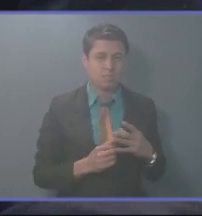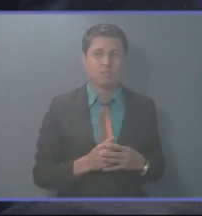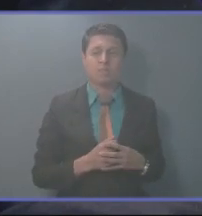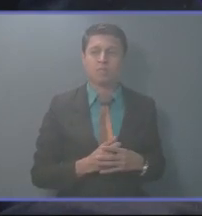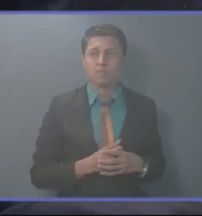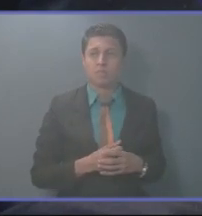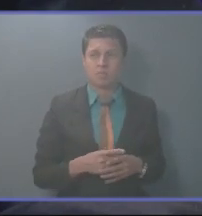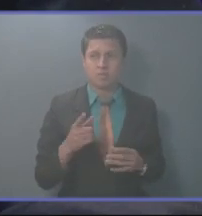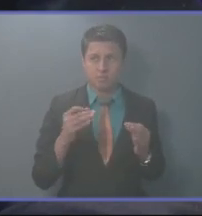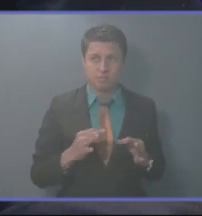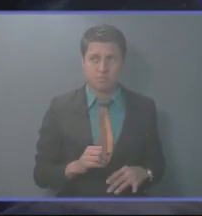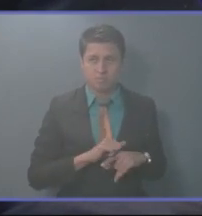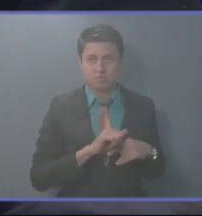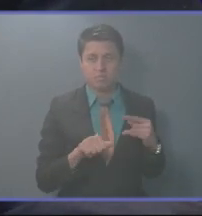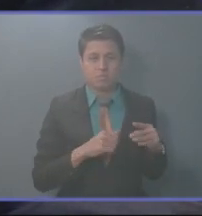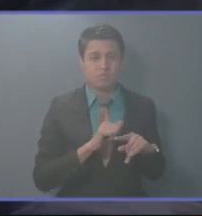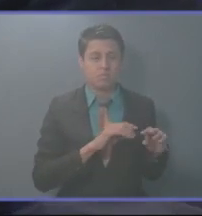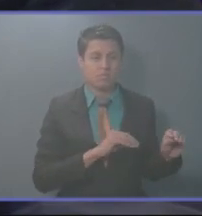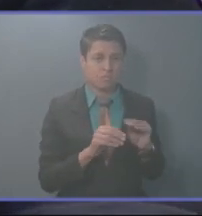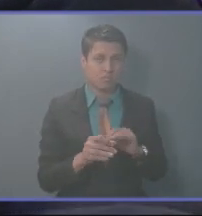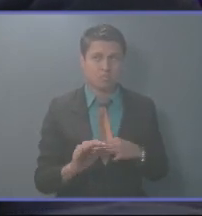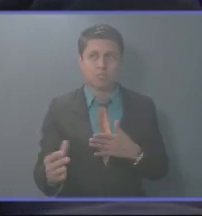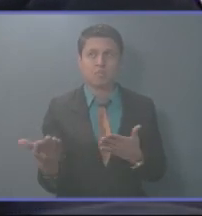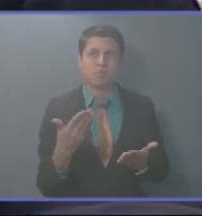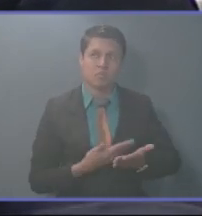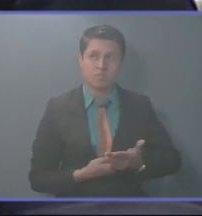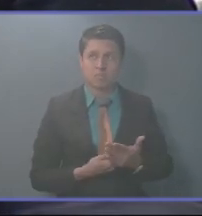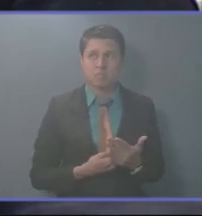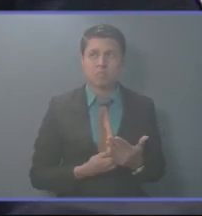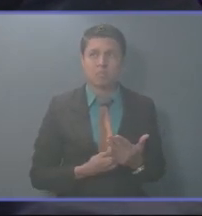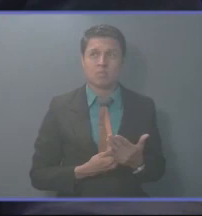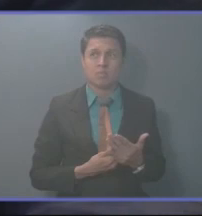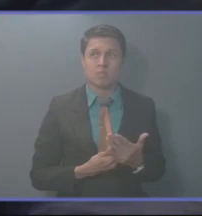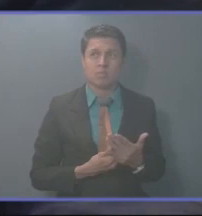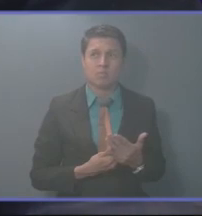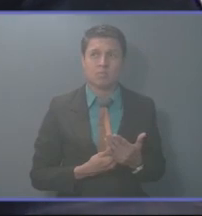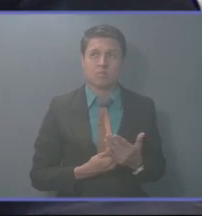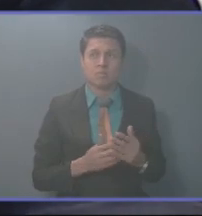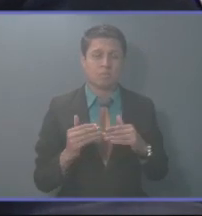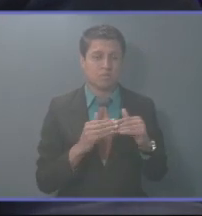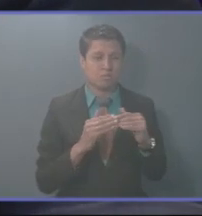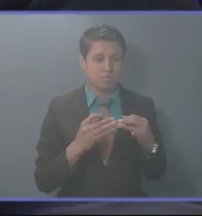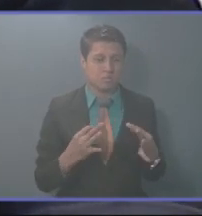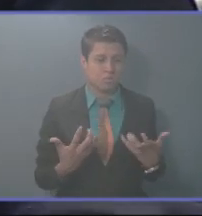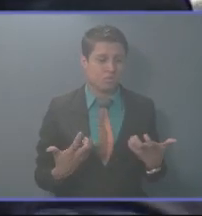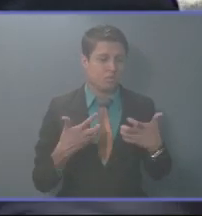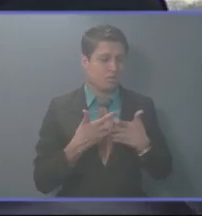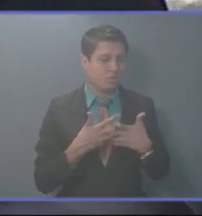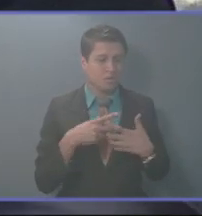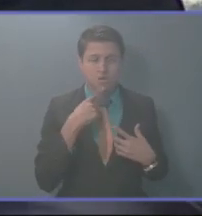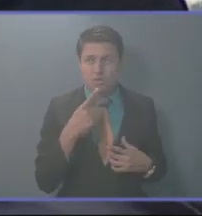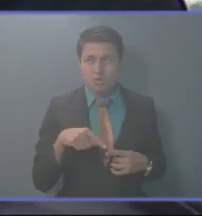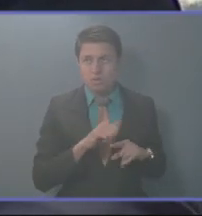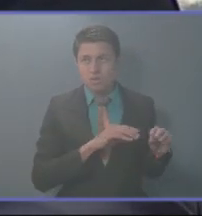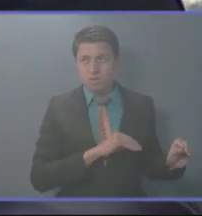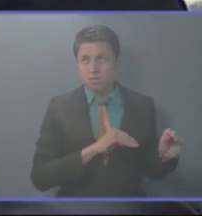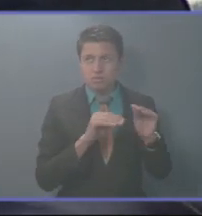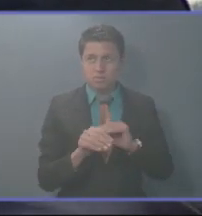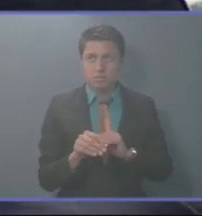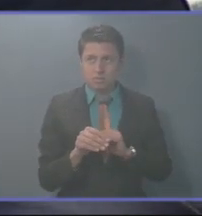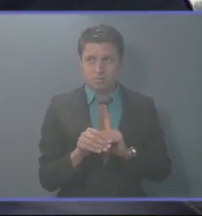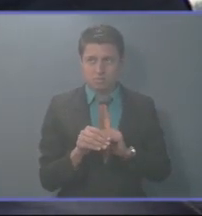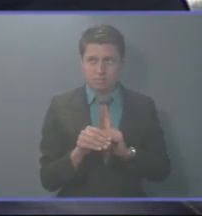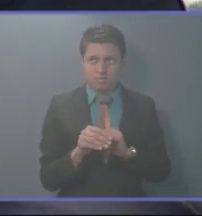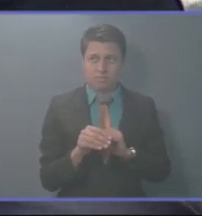internacional humanitario aplicable al conflicto armado interno acaecido en El Salvador, incluyendo los ataques a las personas que no participaron directamente en las